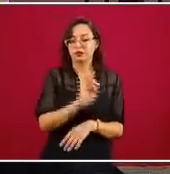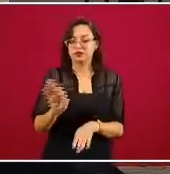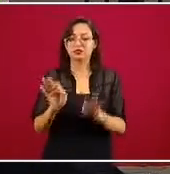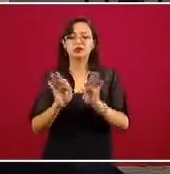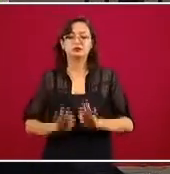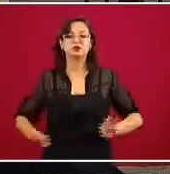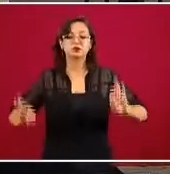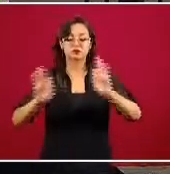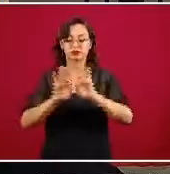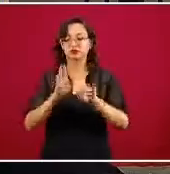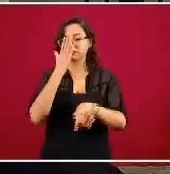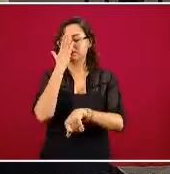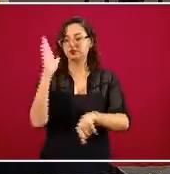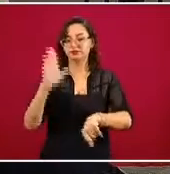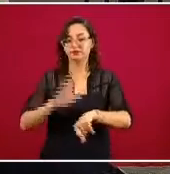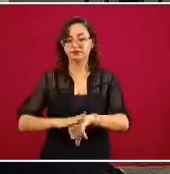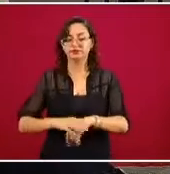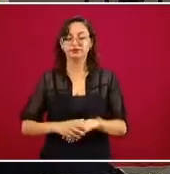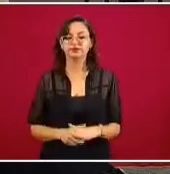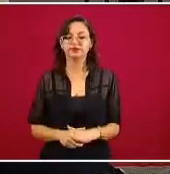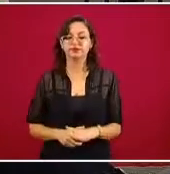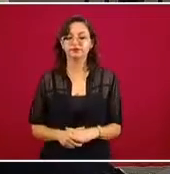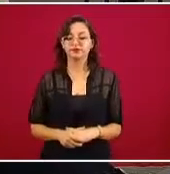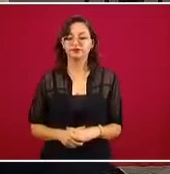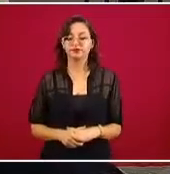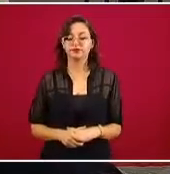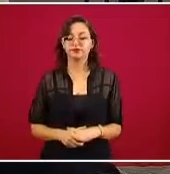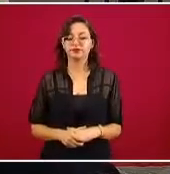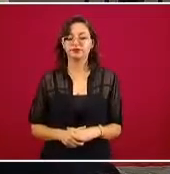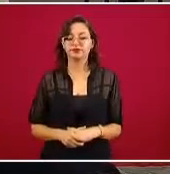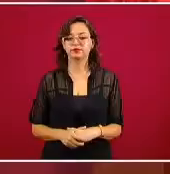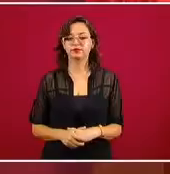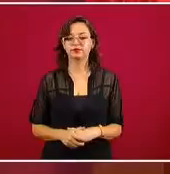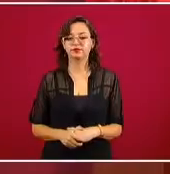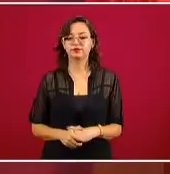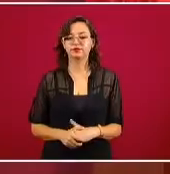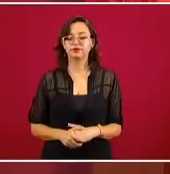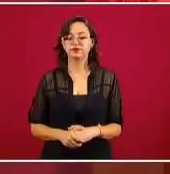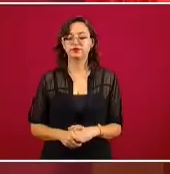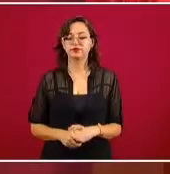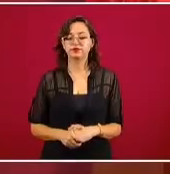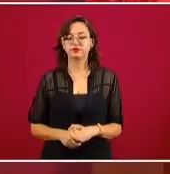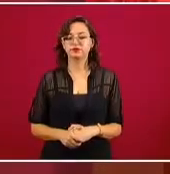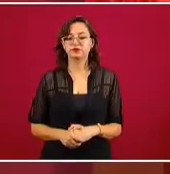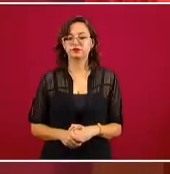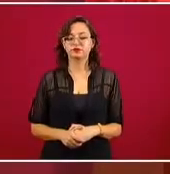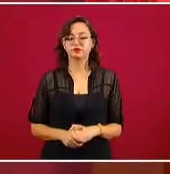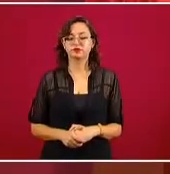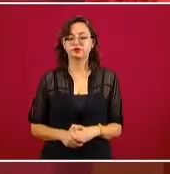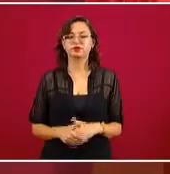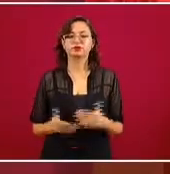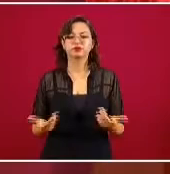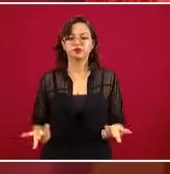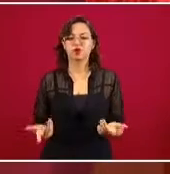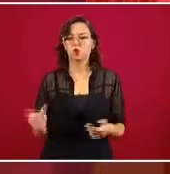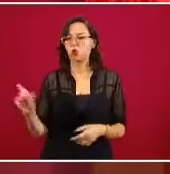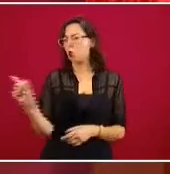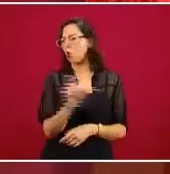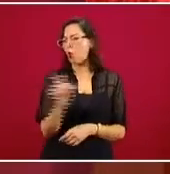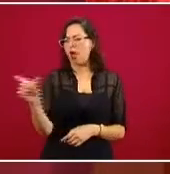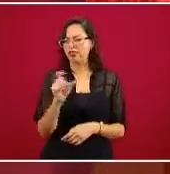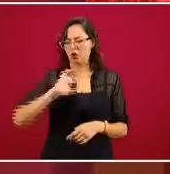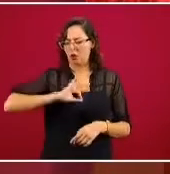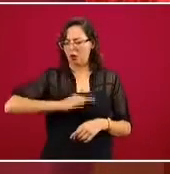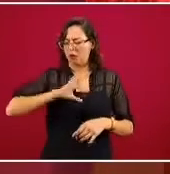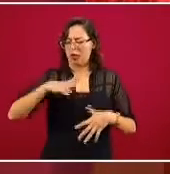importantes. Hay un intervalo de fechas posibles para el pico máximo de la